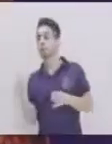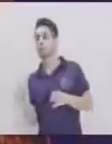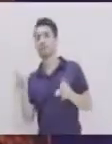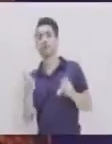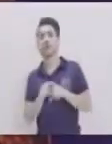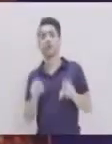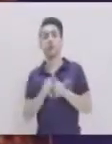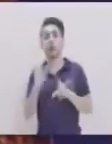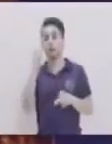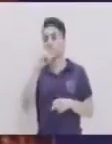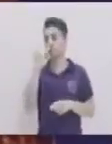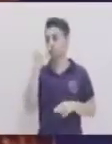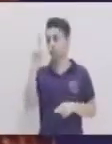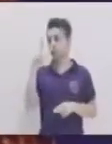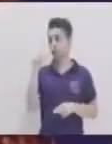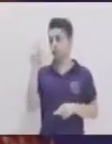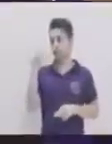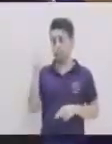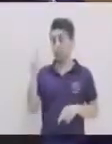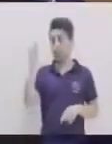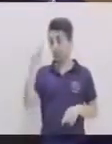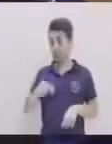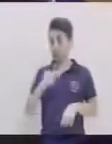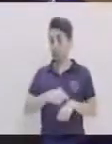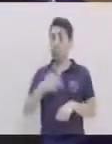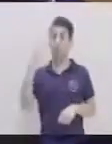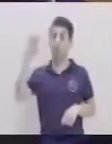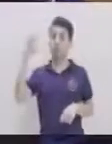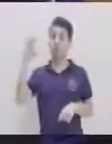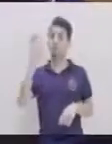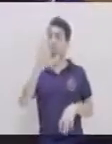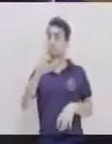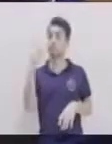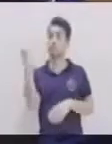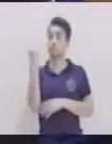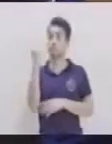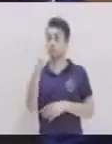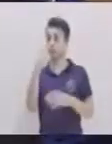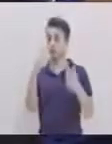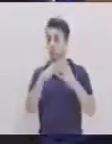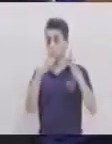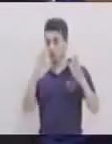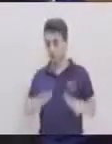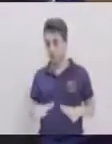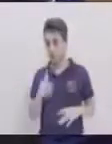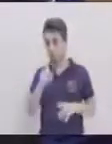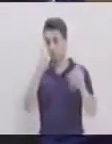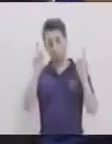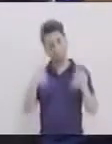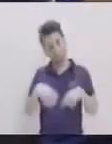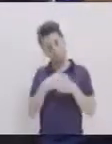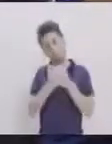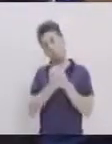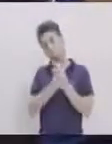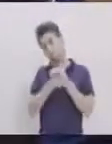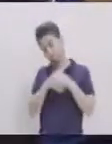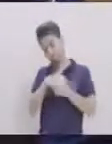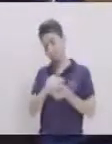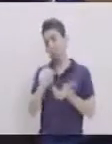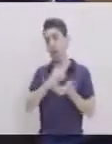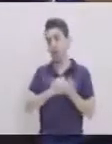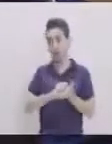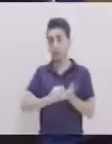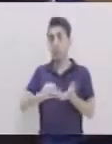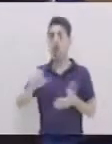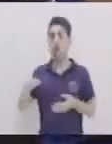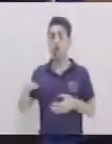Recuerda que estamos en tiempos de emergencia. Es importante que te quedes en casa y laves constantemente tus manos con agua y